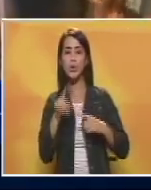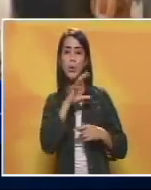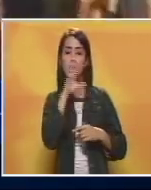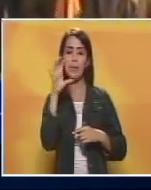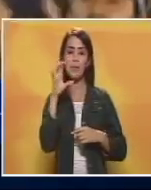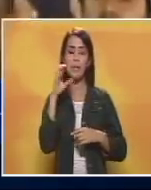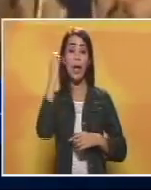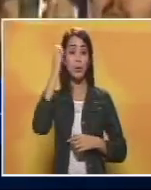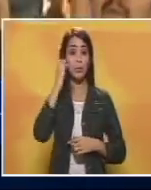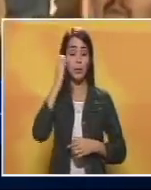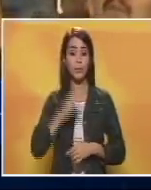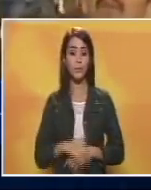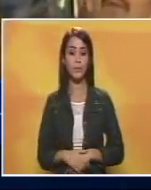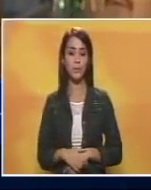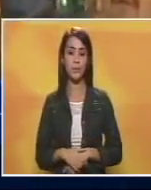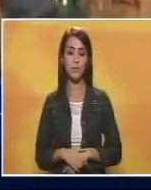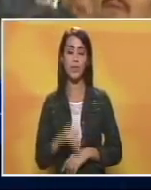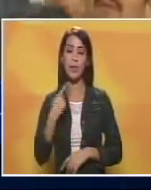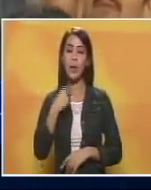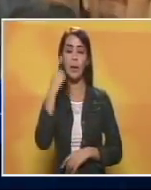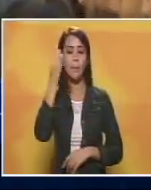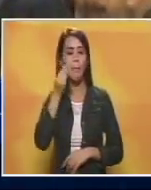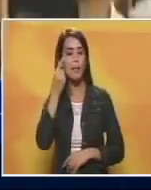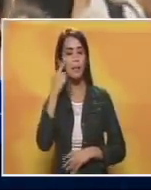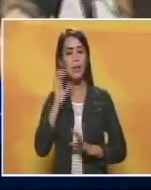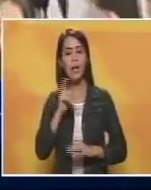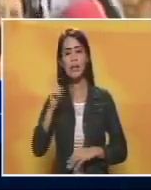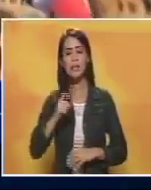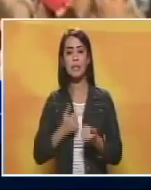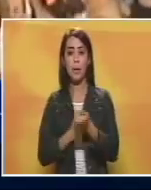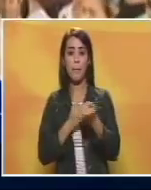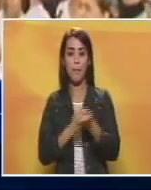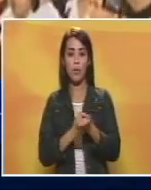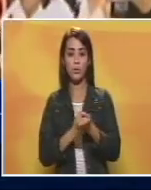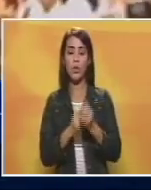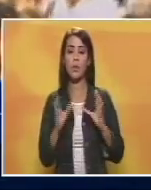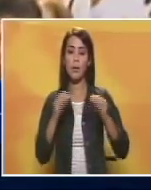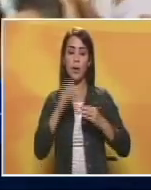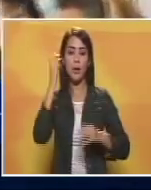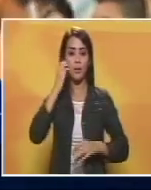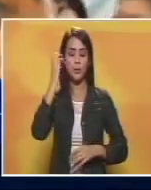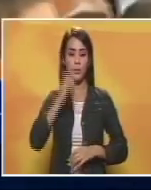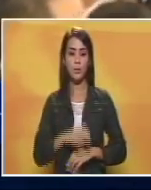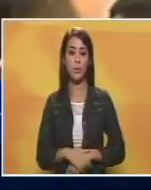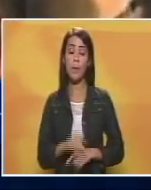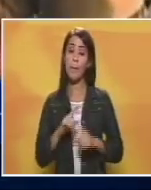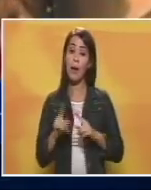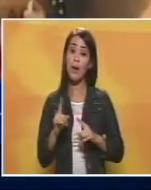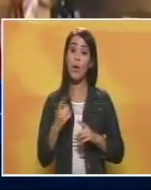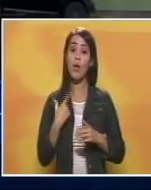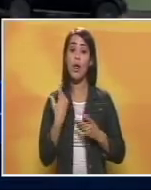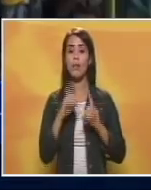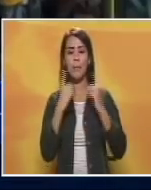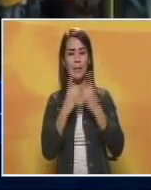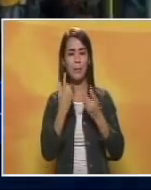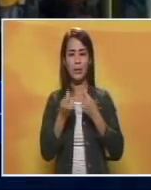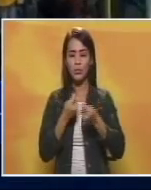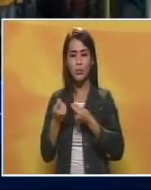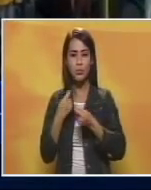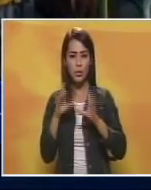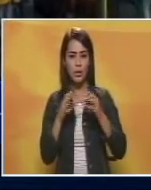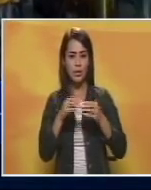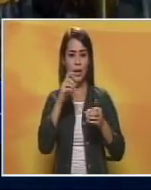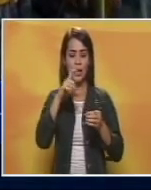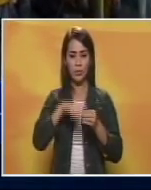europeos en la región, los cuales a su juicio necesitan más apoyo de la Comisión Europea. Aunque la Eurocámara no ha podido enviar